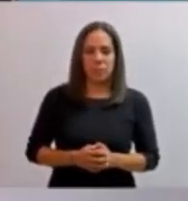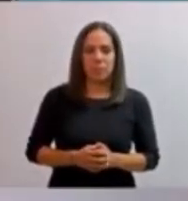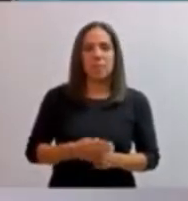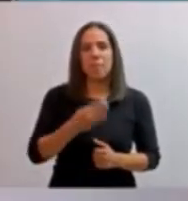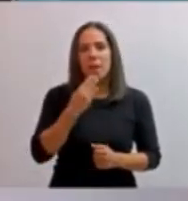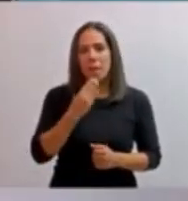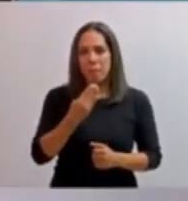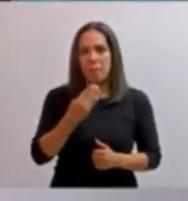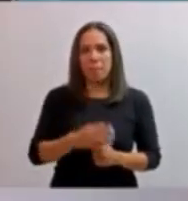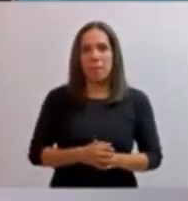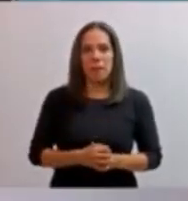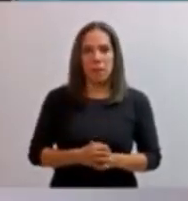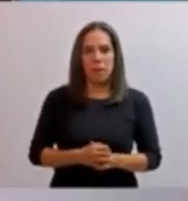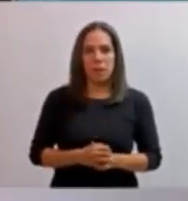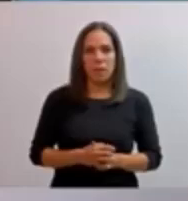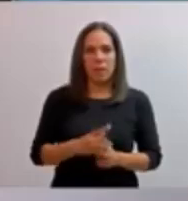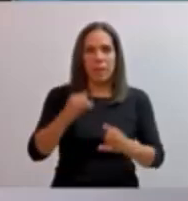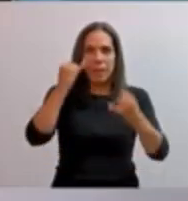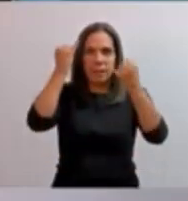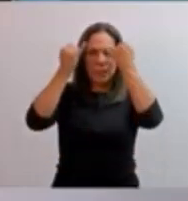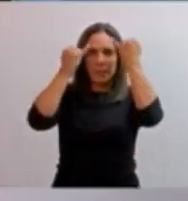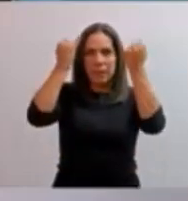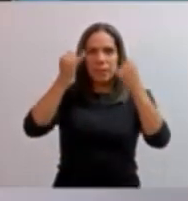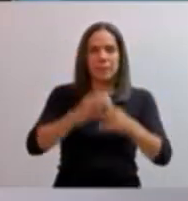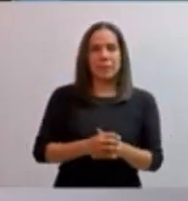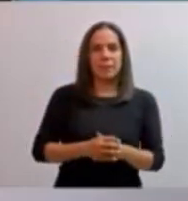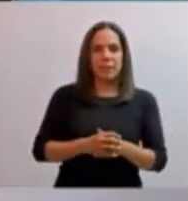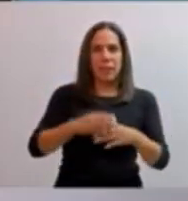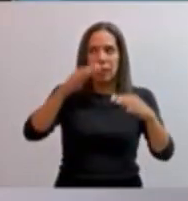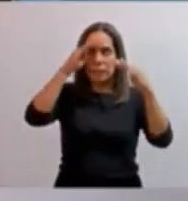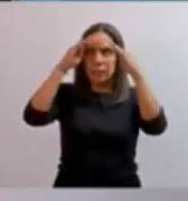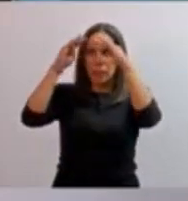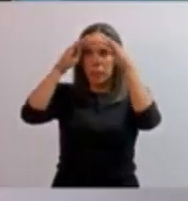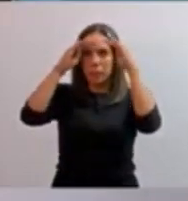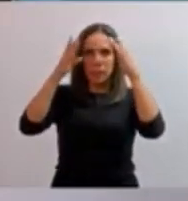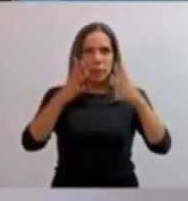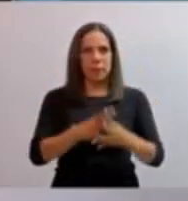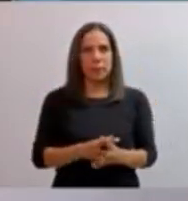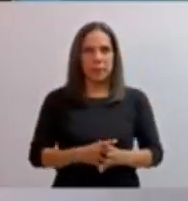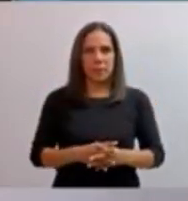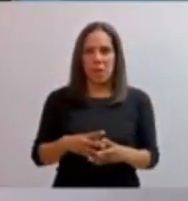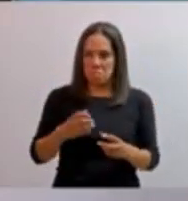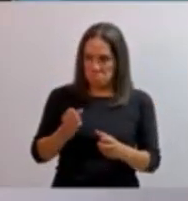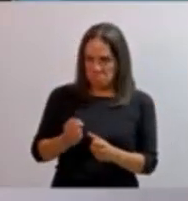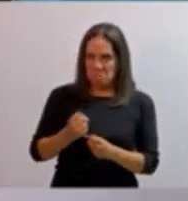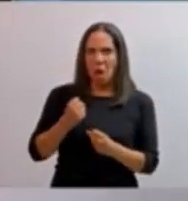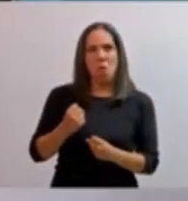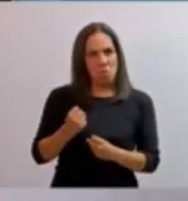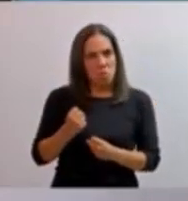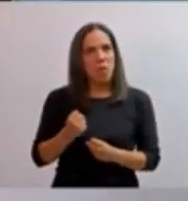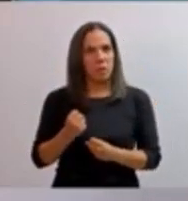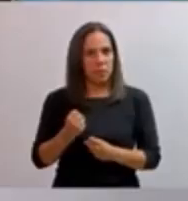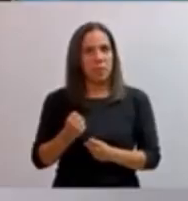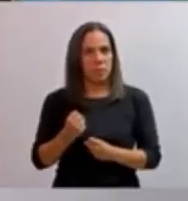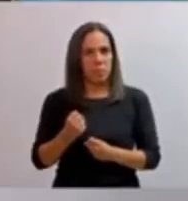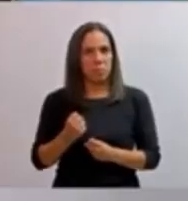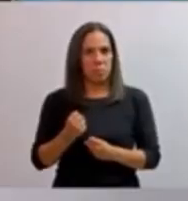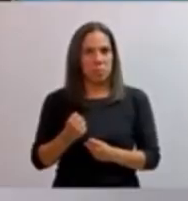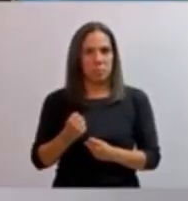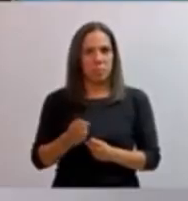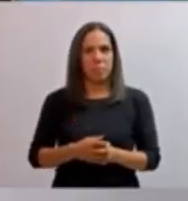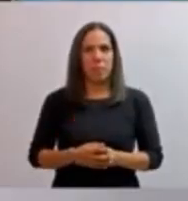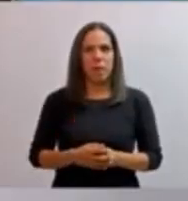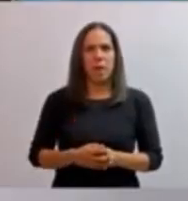me parece que esta idea de la reflexión, ¿no?, es una idea potente, ¿no?, en tanto que nos da